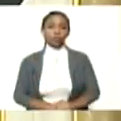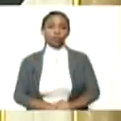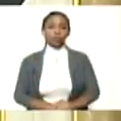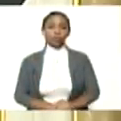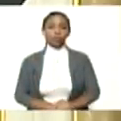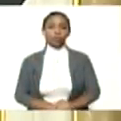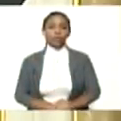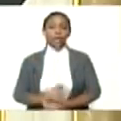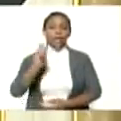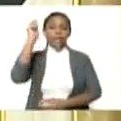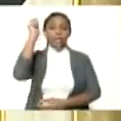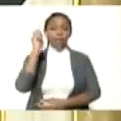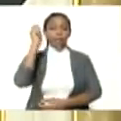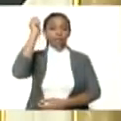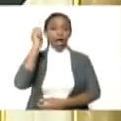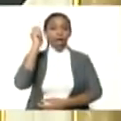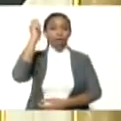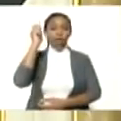y diputado